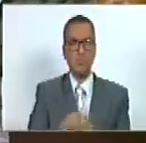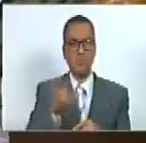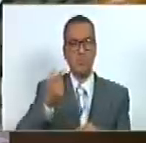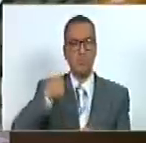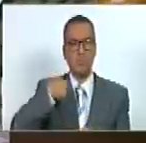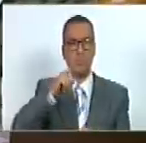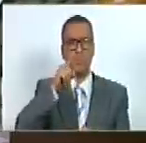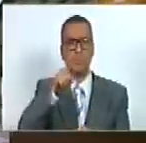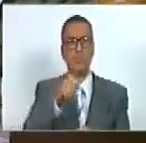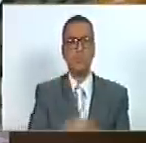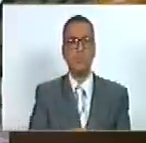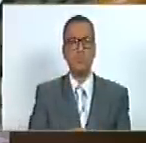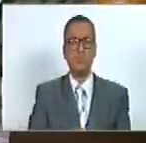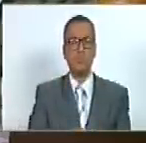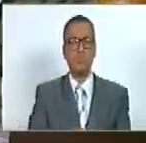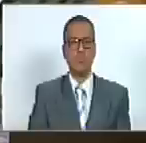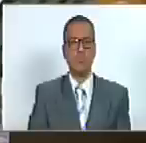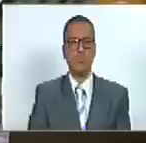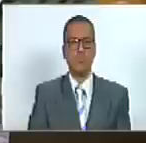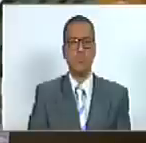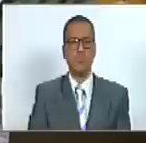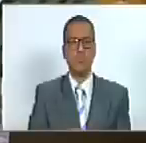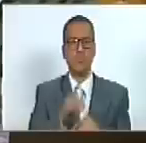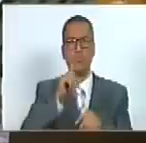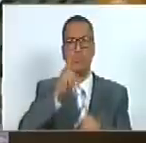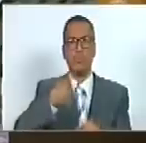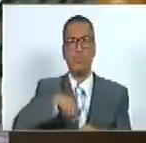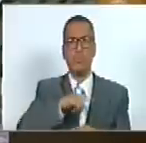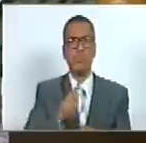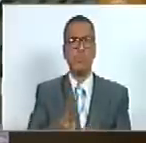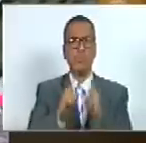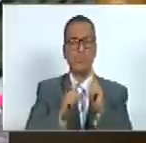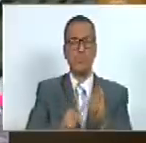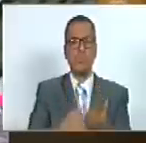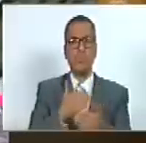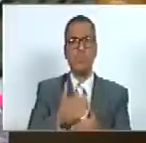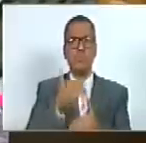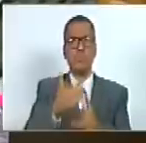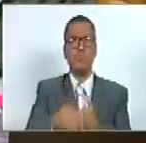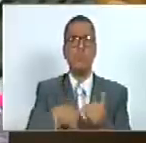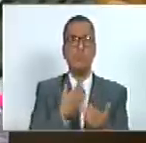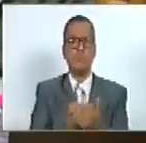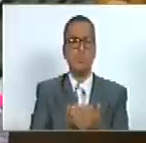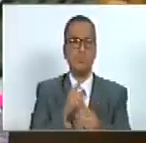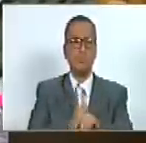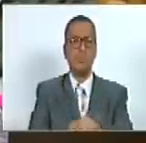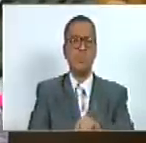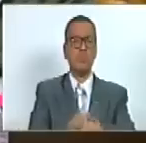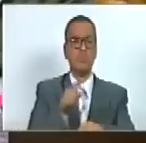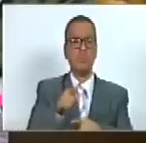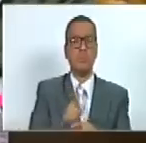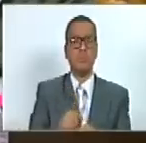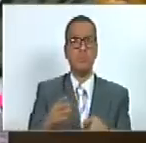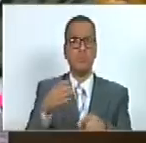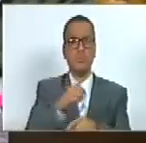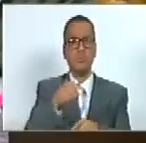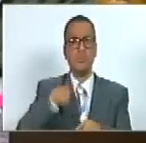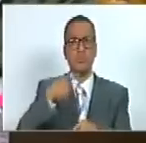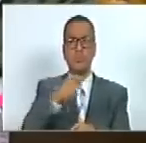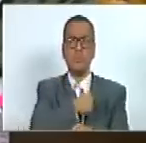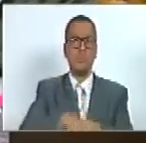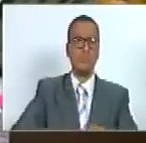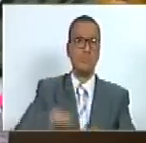por la ruta que tiene que andar. Y nos ha permitido avanzar hasta el momento en que nos encontramos. Señor